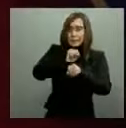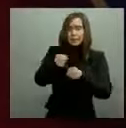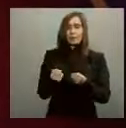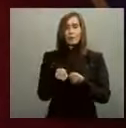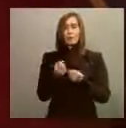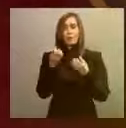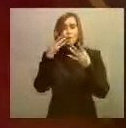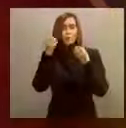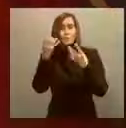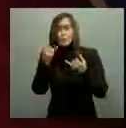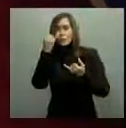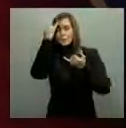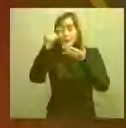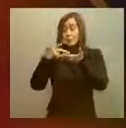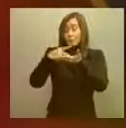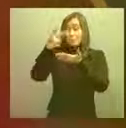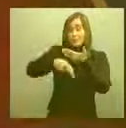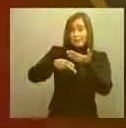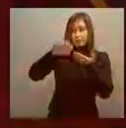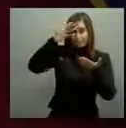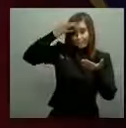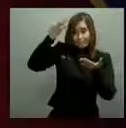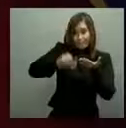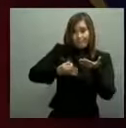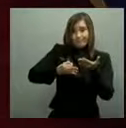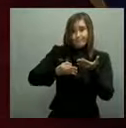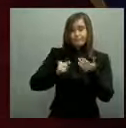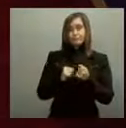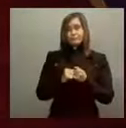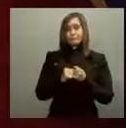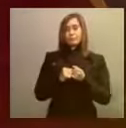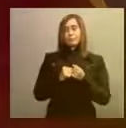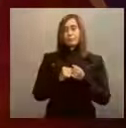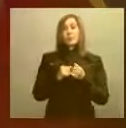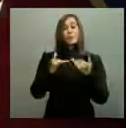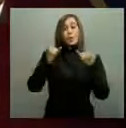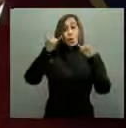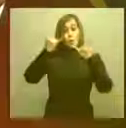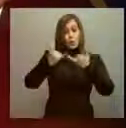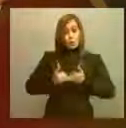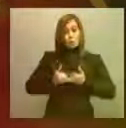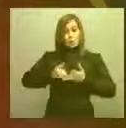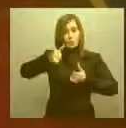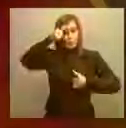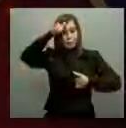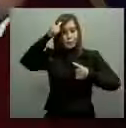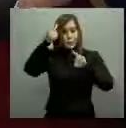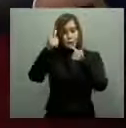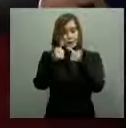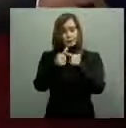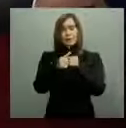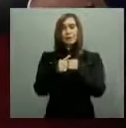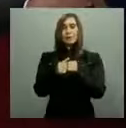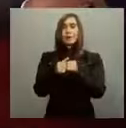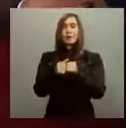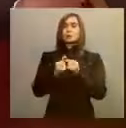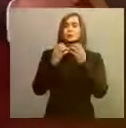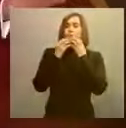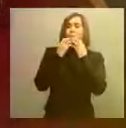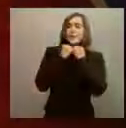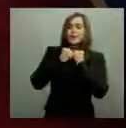la ejecución de un plan bien diseñado. Por eso quiero rendir homenaje y mandar un afectuoso